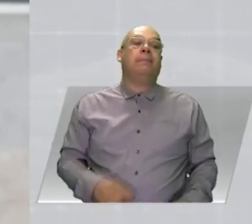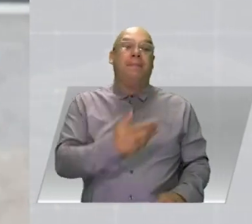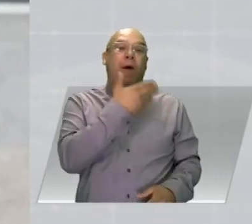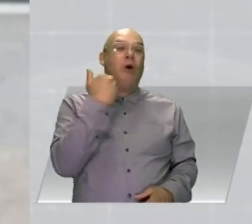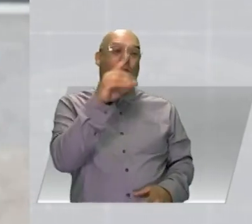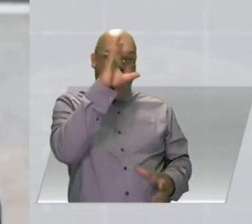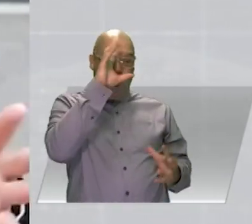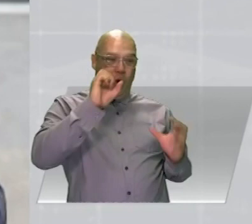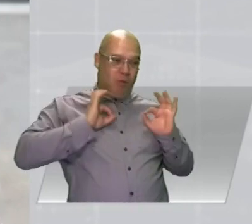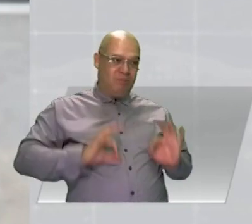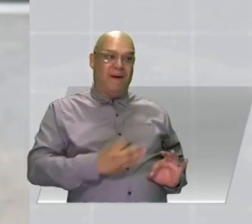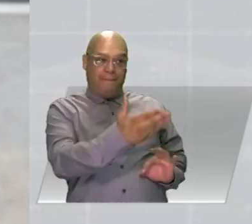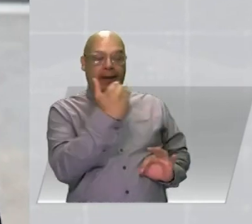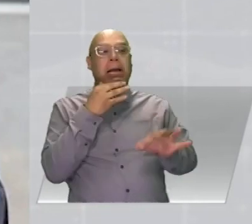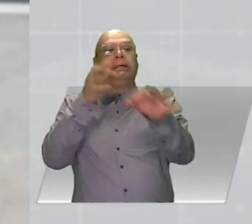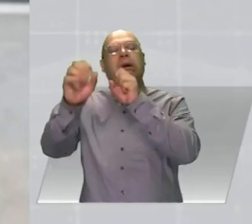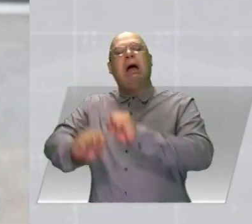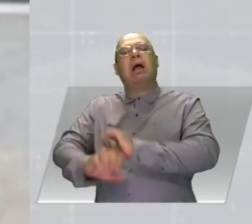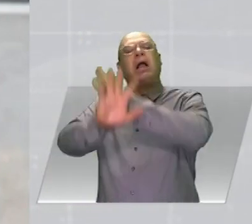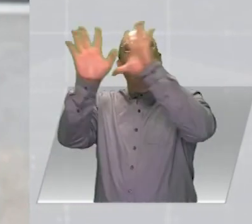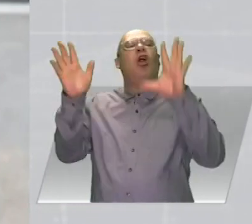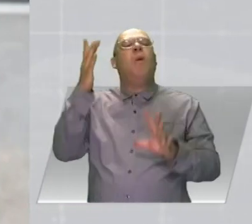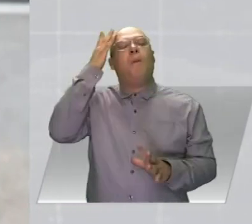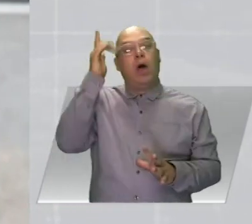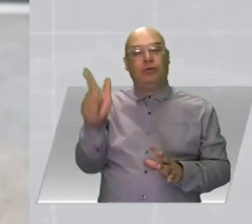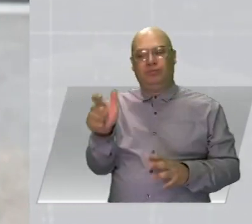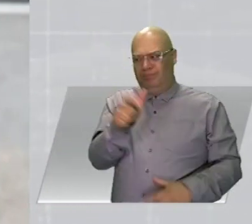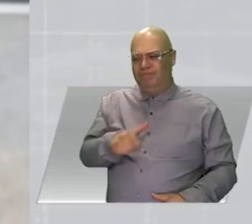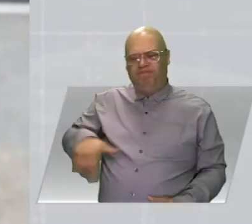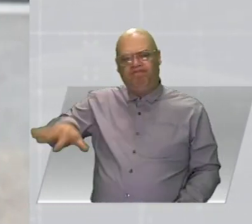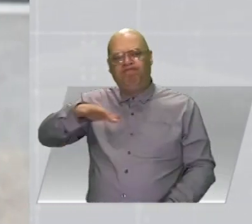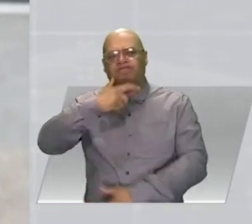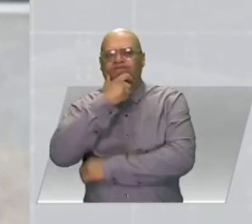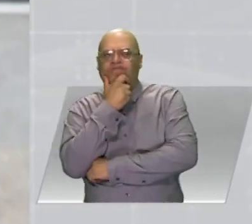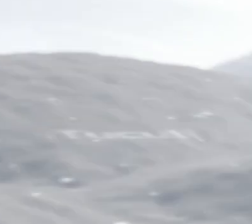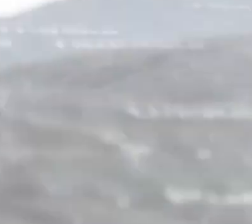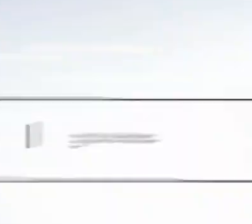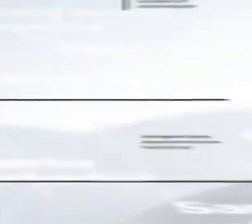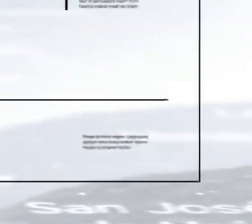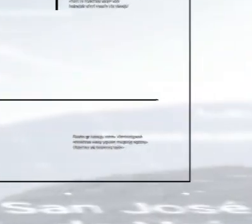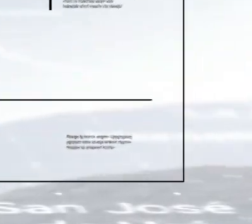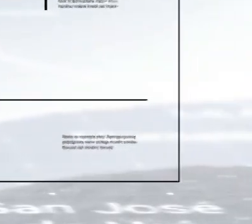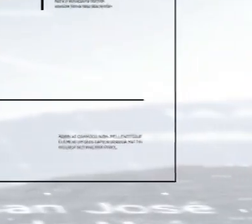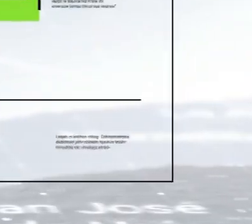esclarecer algunos hechos que al momento al Ministerio Público no le han quedado claros.